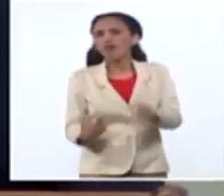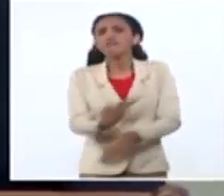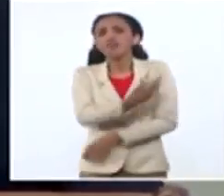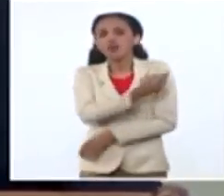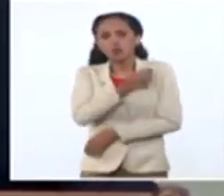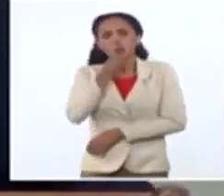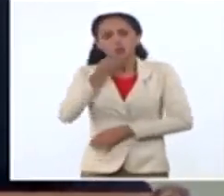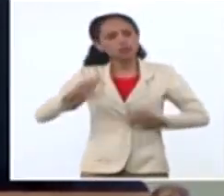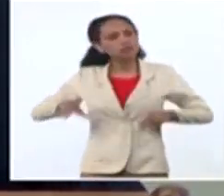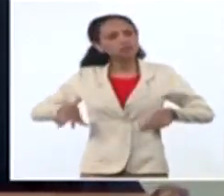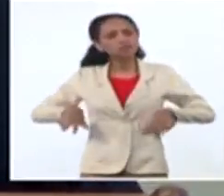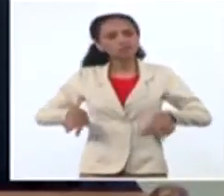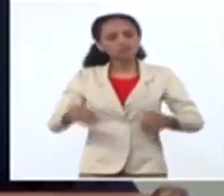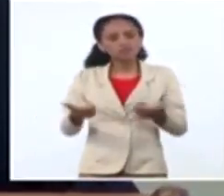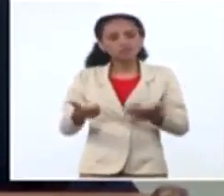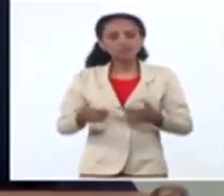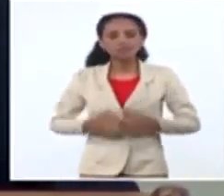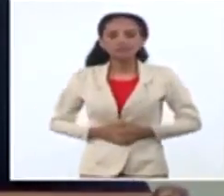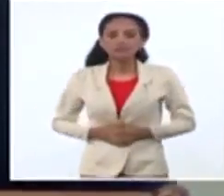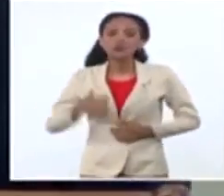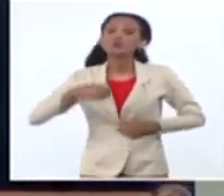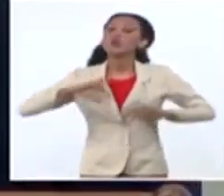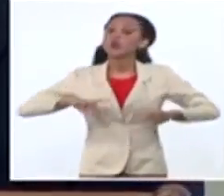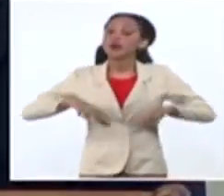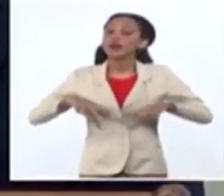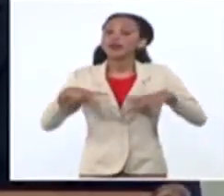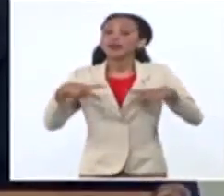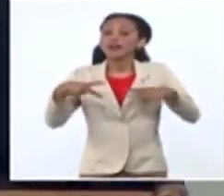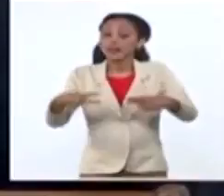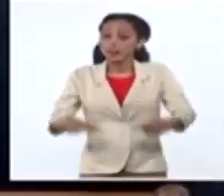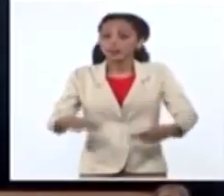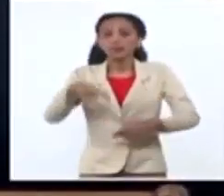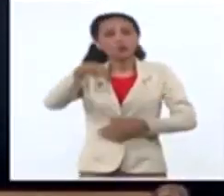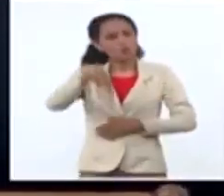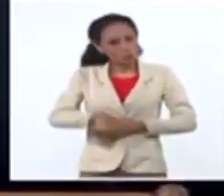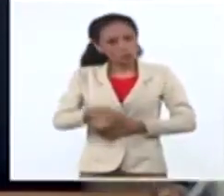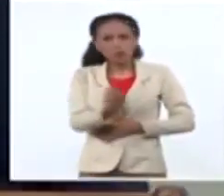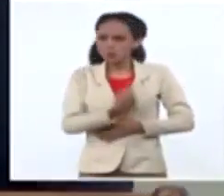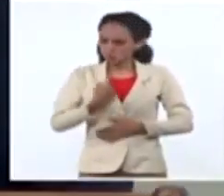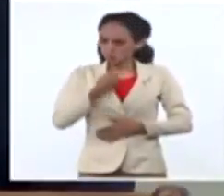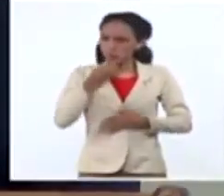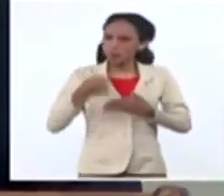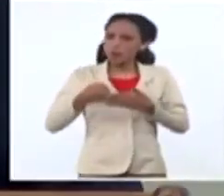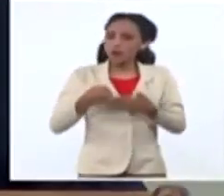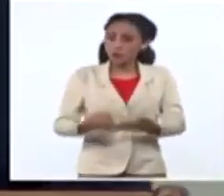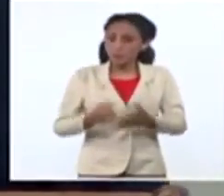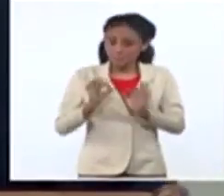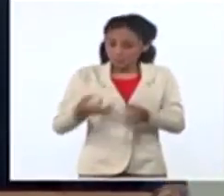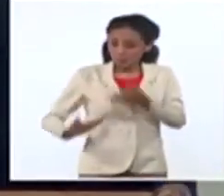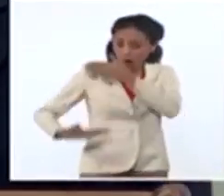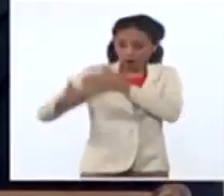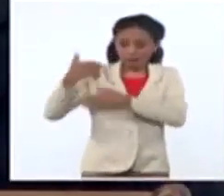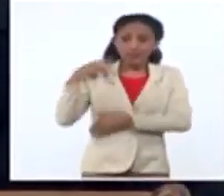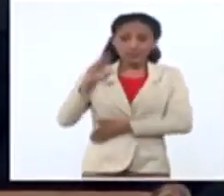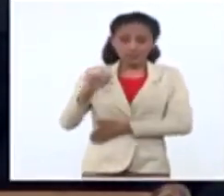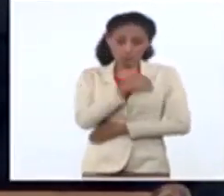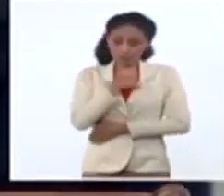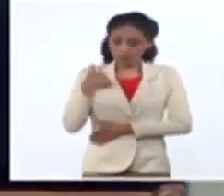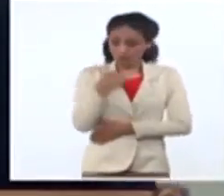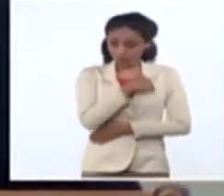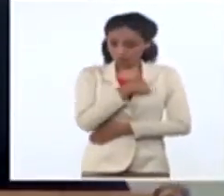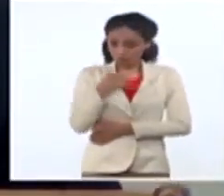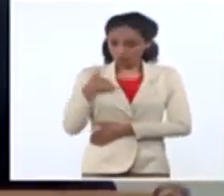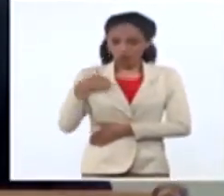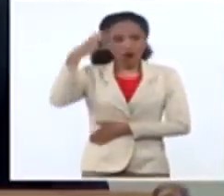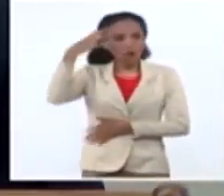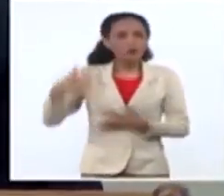vacunación. Estoy reiterando hoy el ofrecimiento que hicimos antes de manera privada al gobierno de los